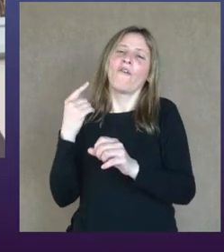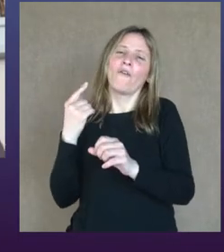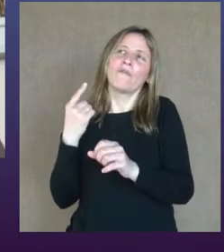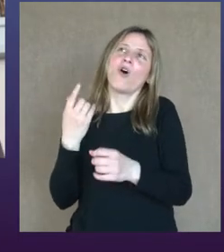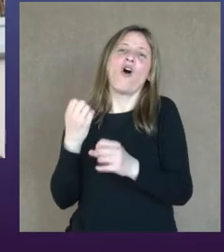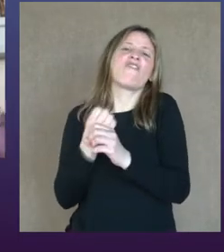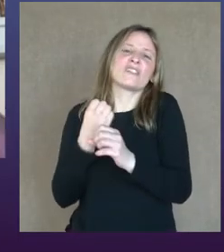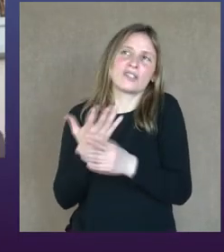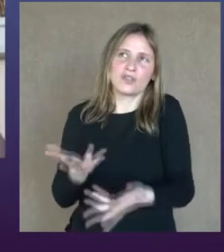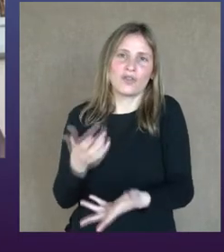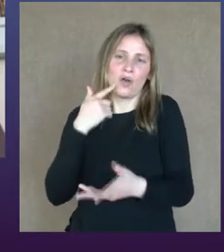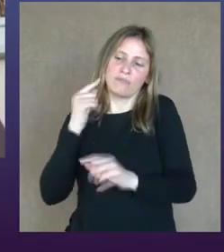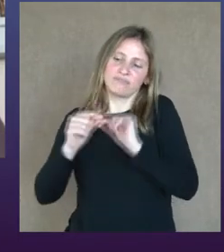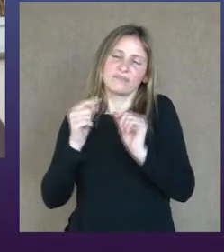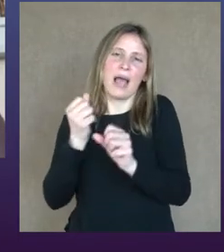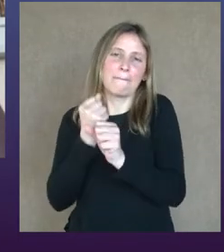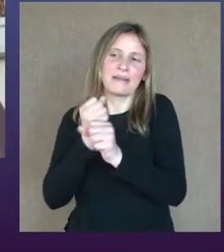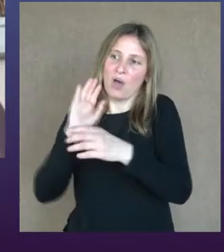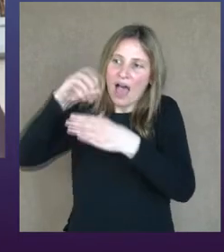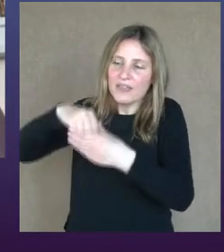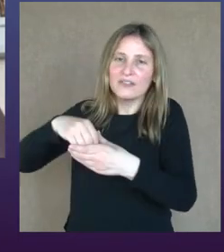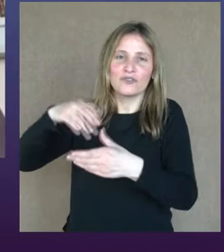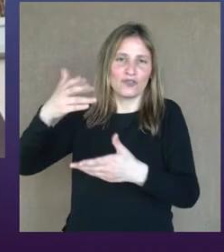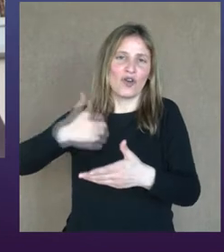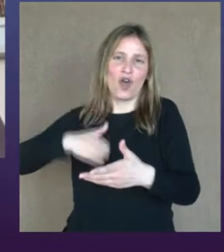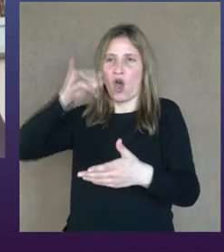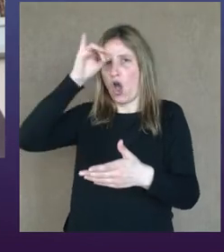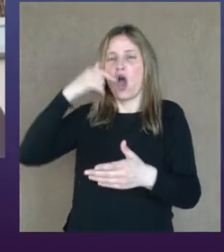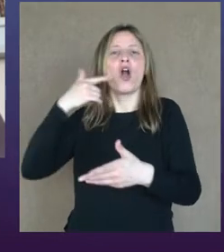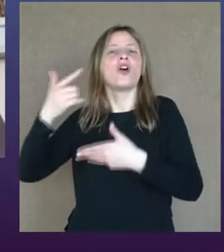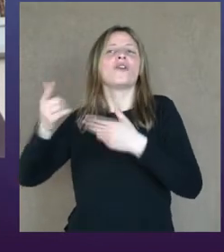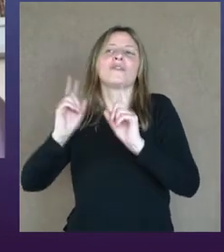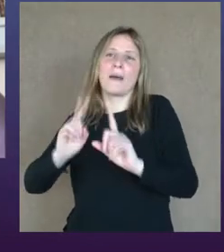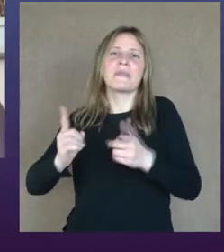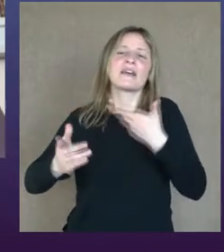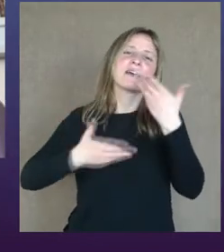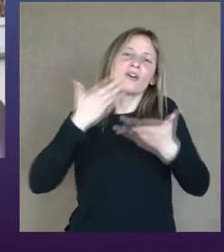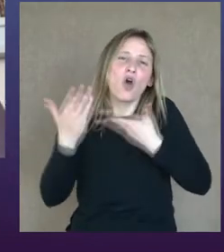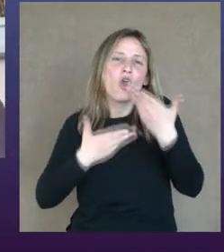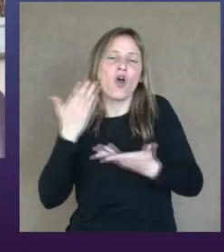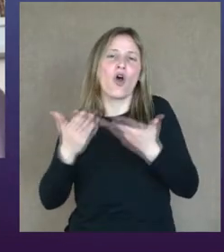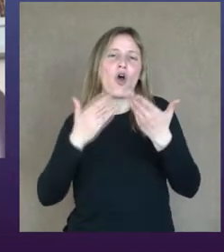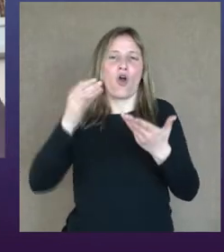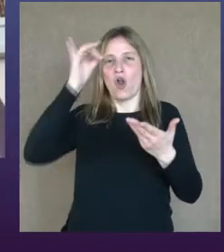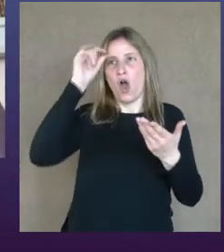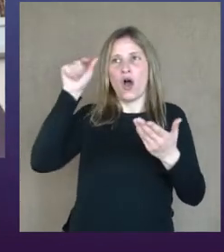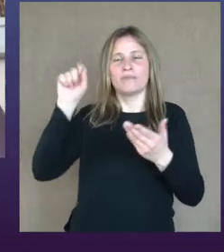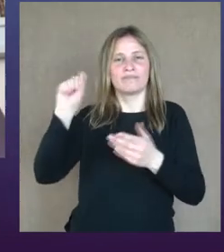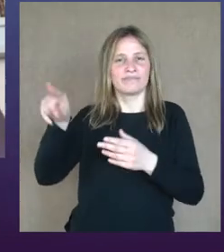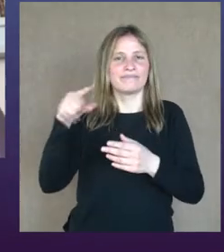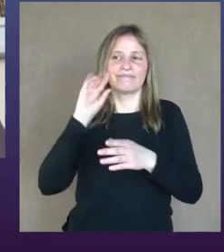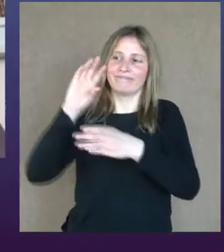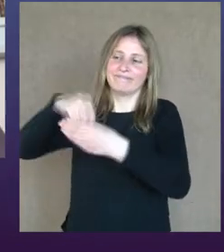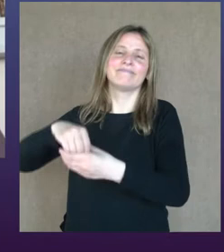oficio. Lo fui aprendiendo también porque estuve en el Colón, en el coro del Colón, mientras estudiaba durante mucho, mucho